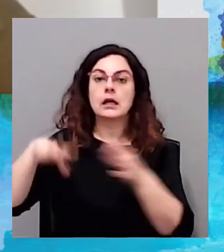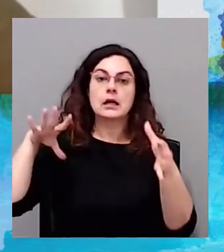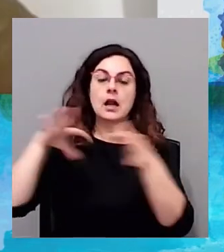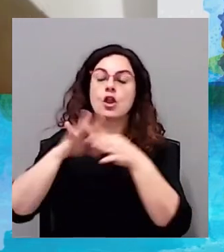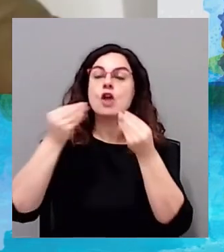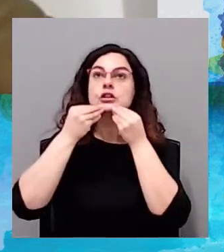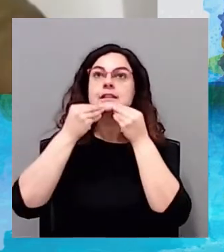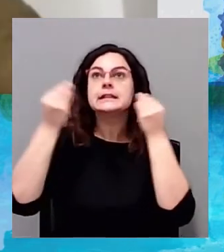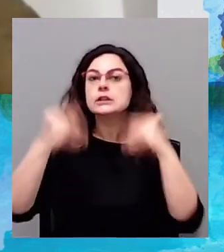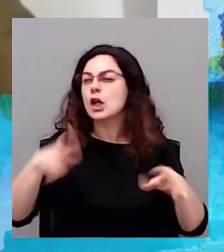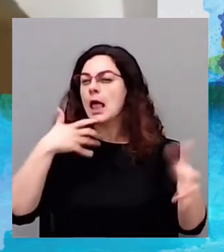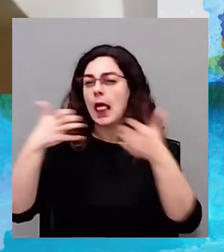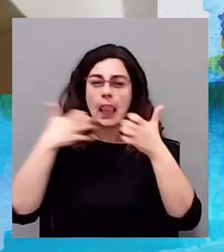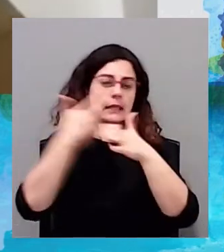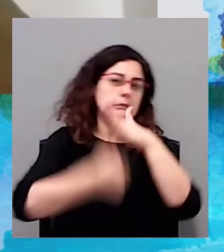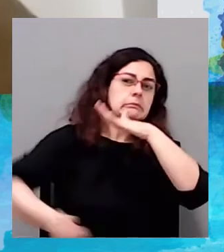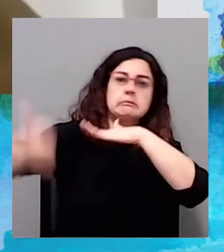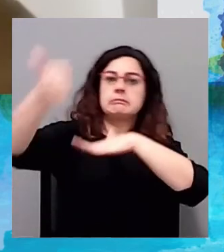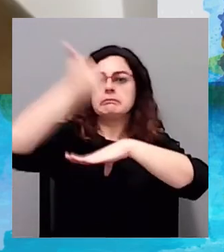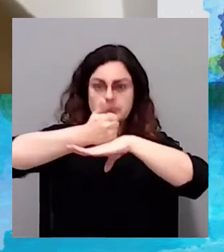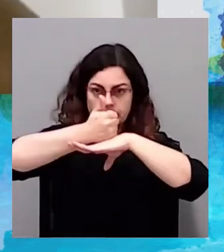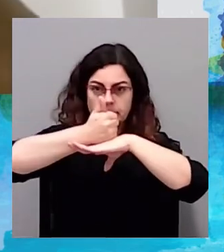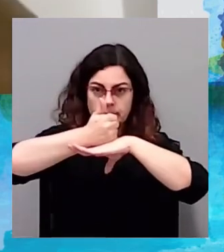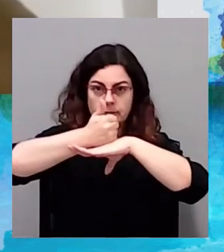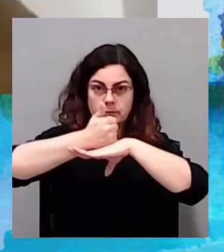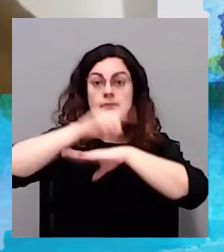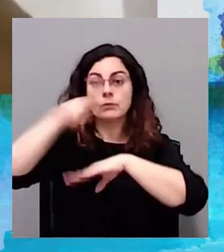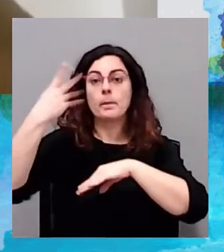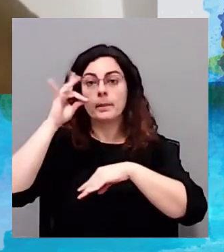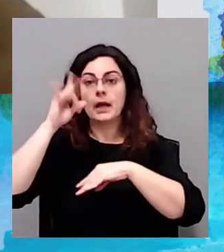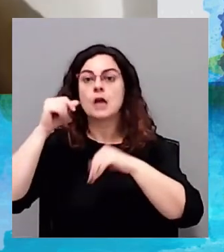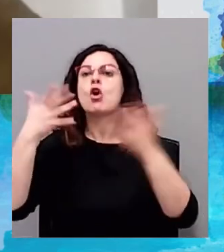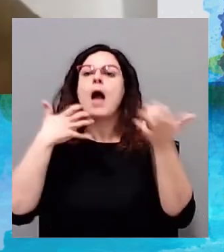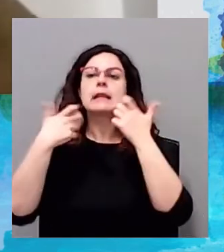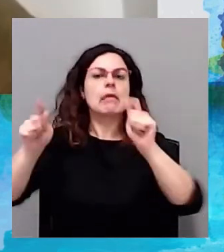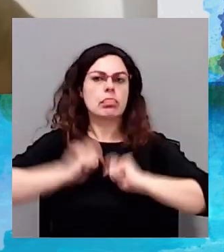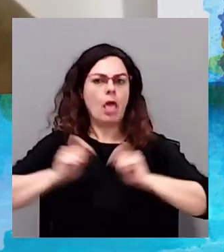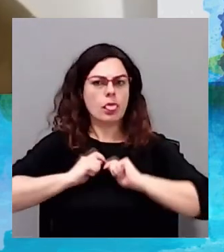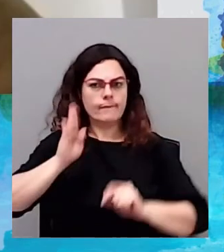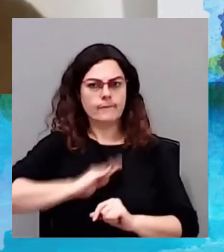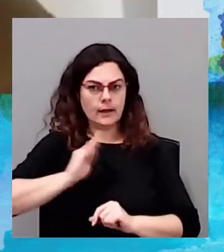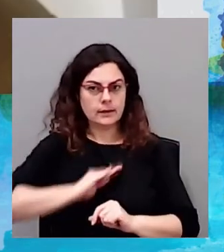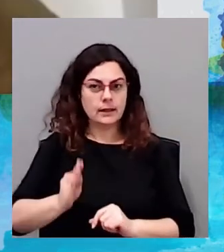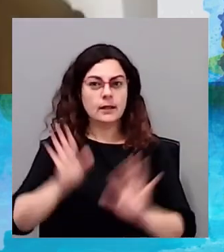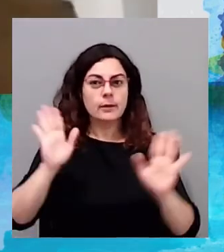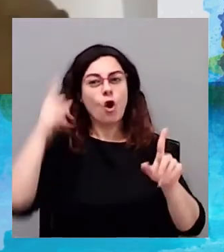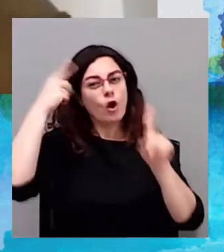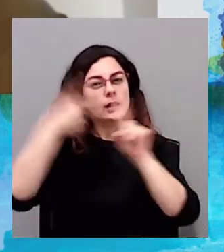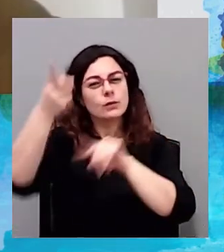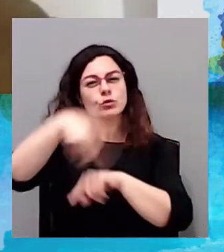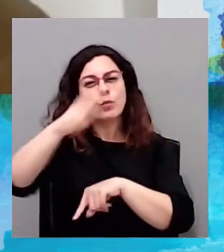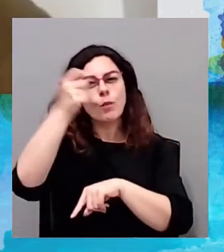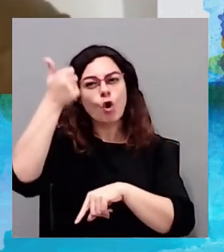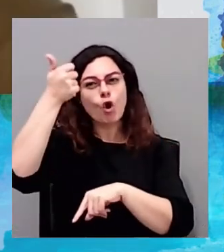ya él, luego nos dejó bastantes obras de arte, pero bueno, espero que hayáis hecho un poco una idea de este modo